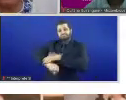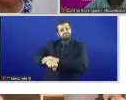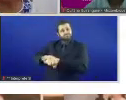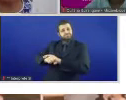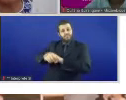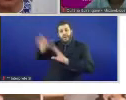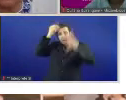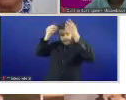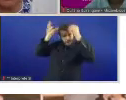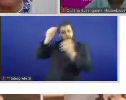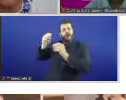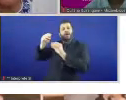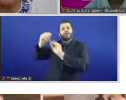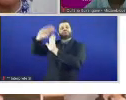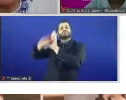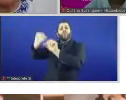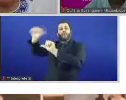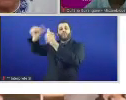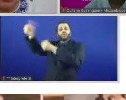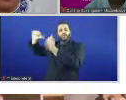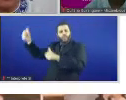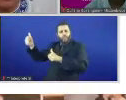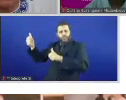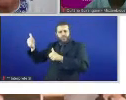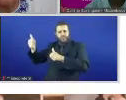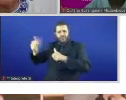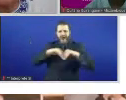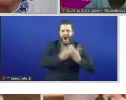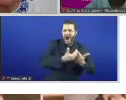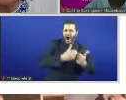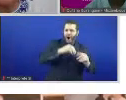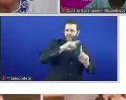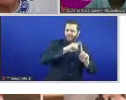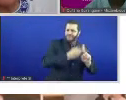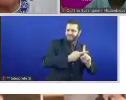profesional como las demás. Entonces, no es